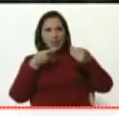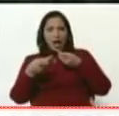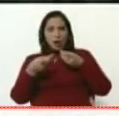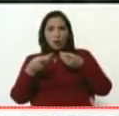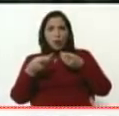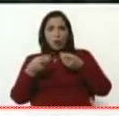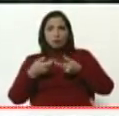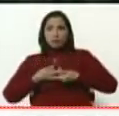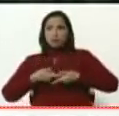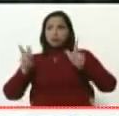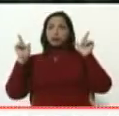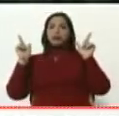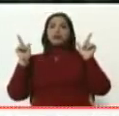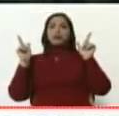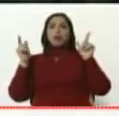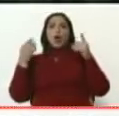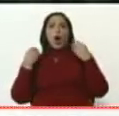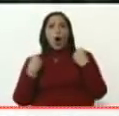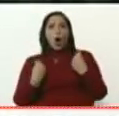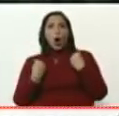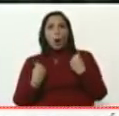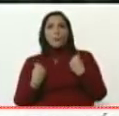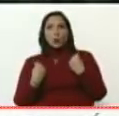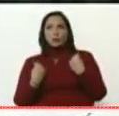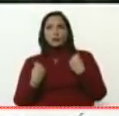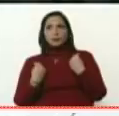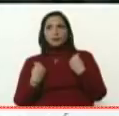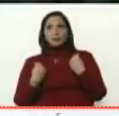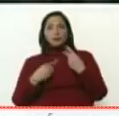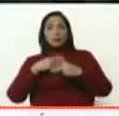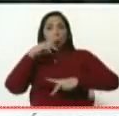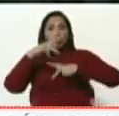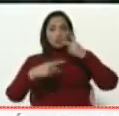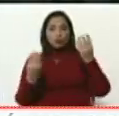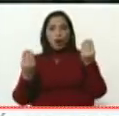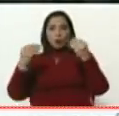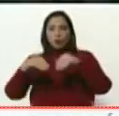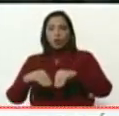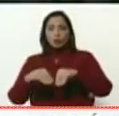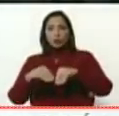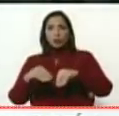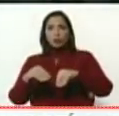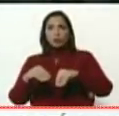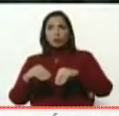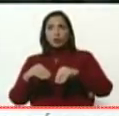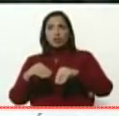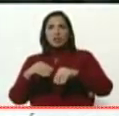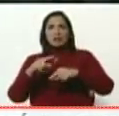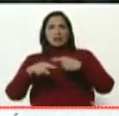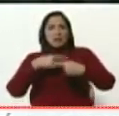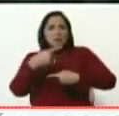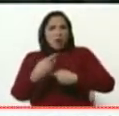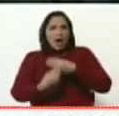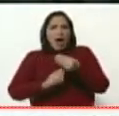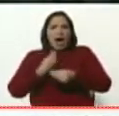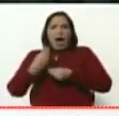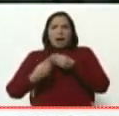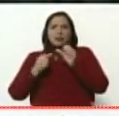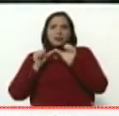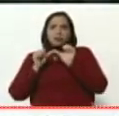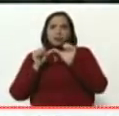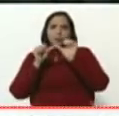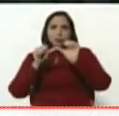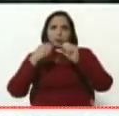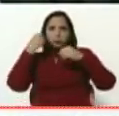libertad como producto de esos acuerdos, y lo siguiente que hacen es continuar